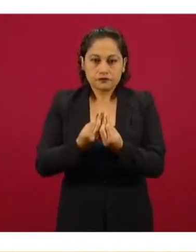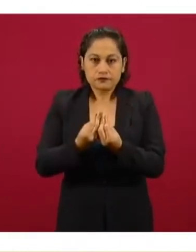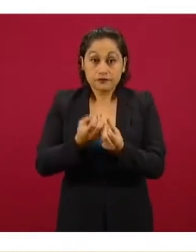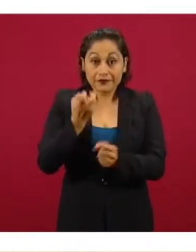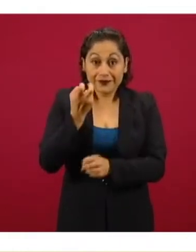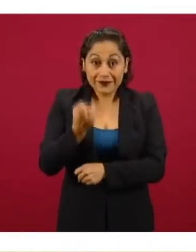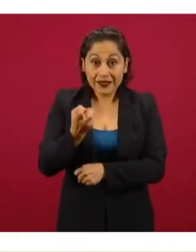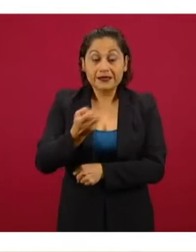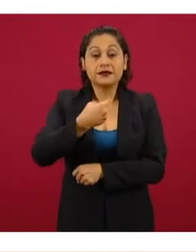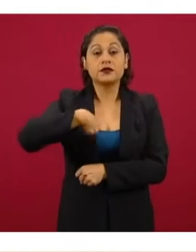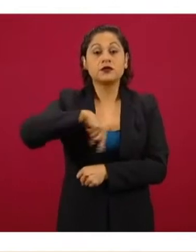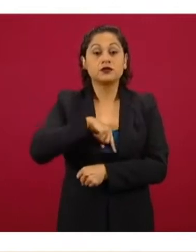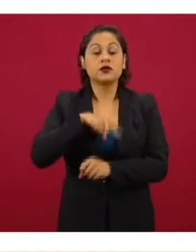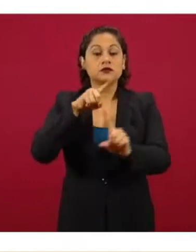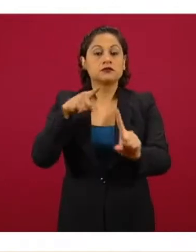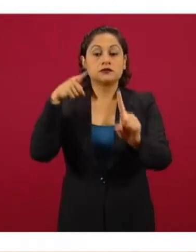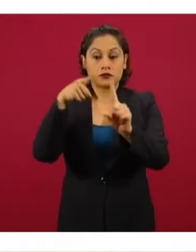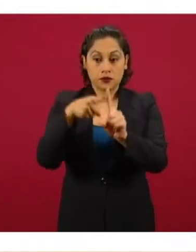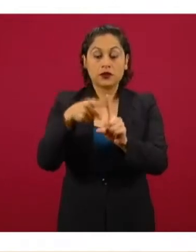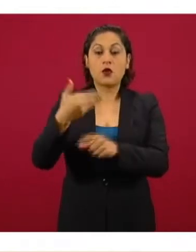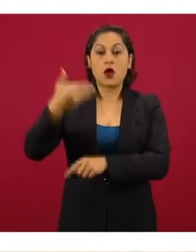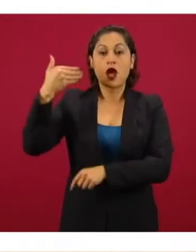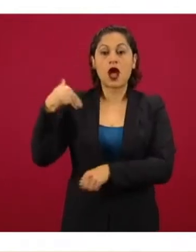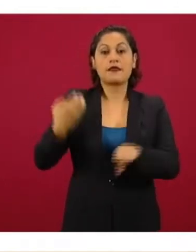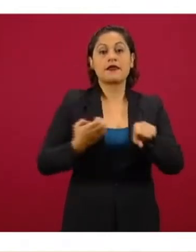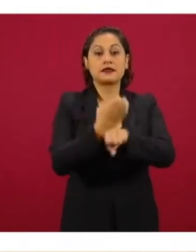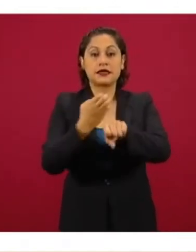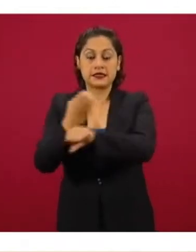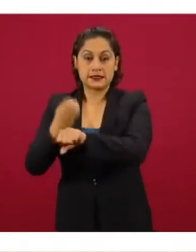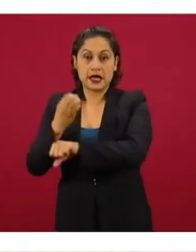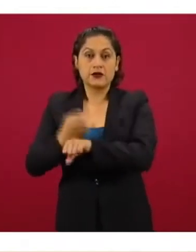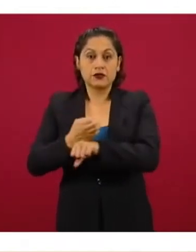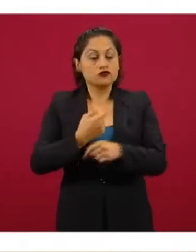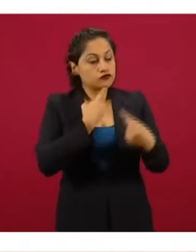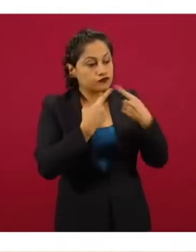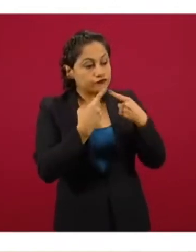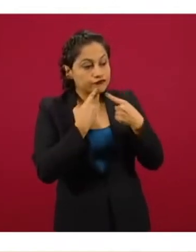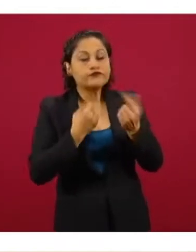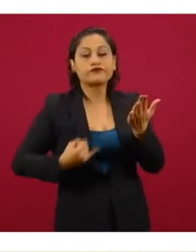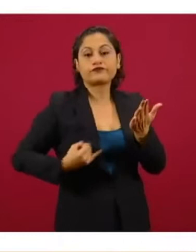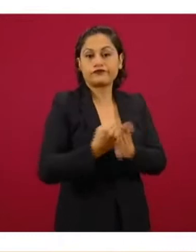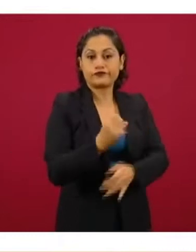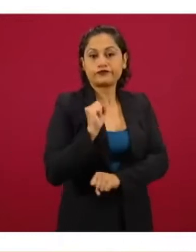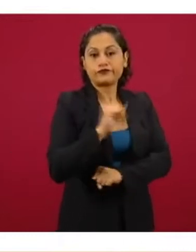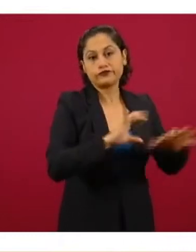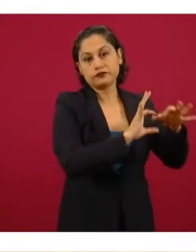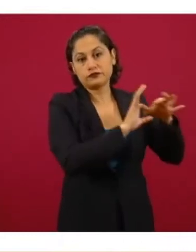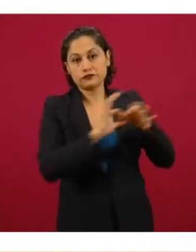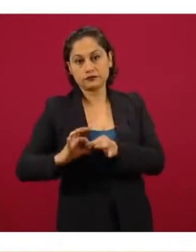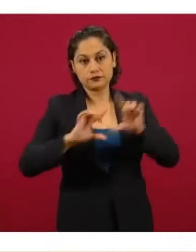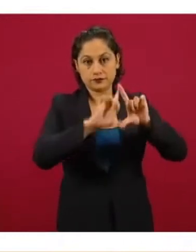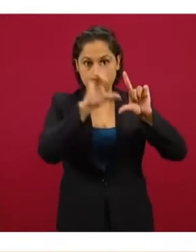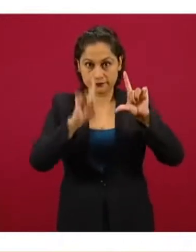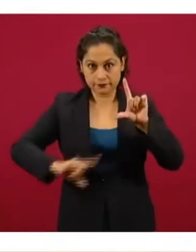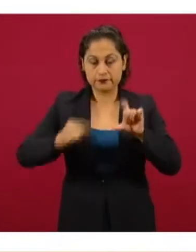con todas las entidades federativas y que permite ir guiando el